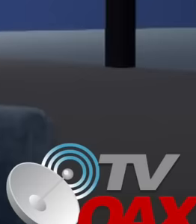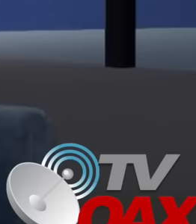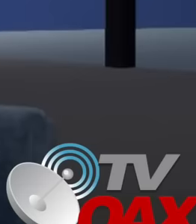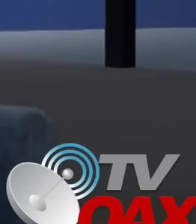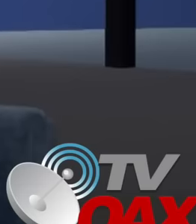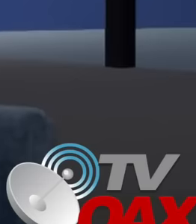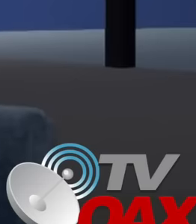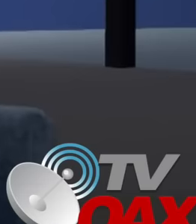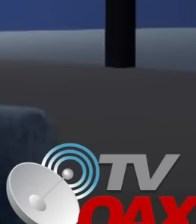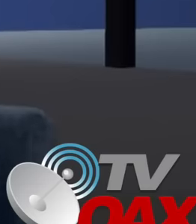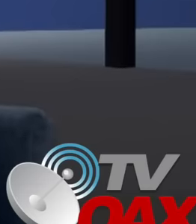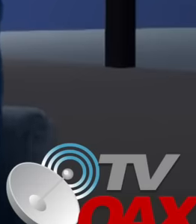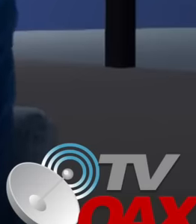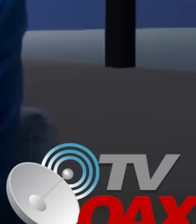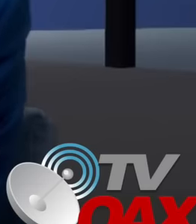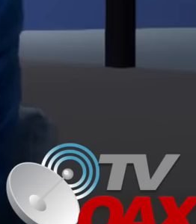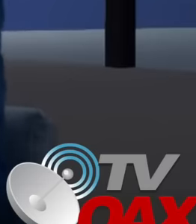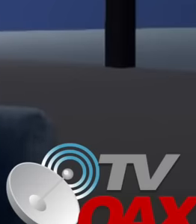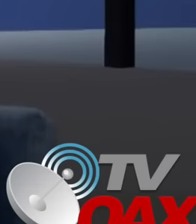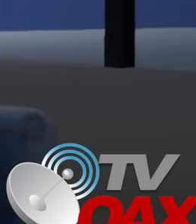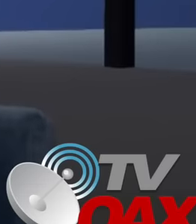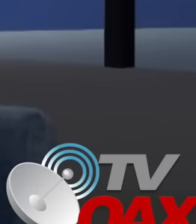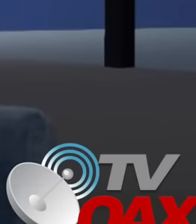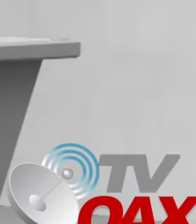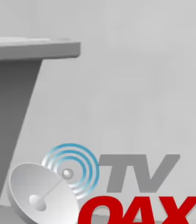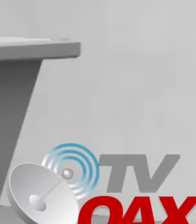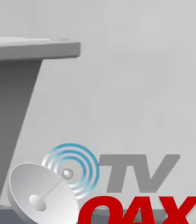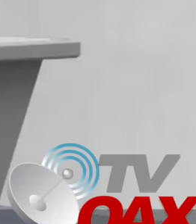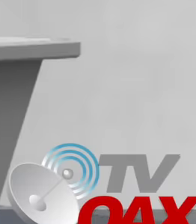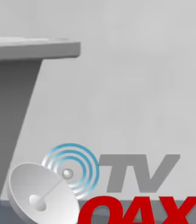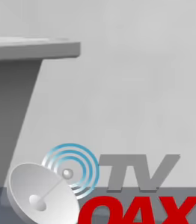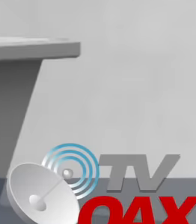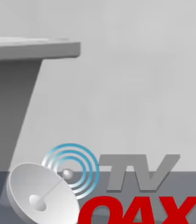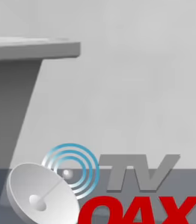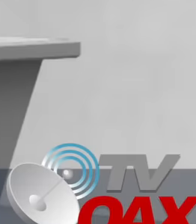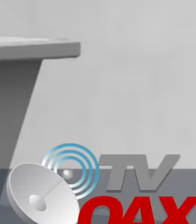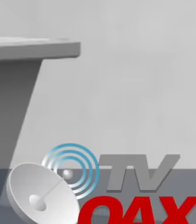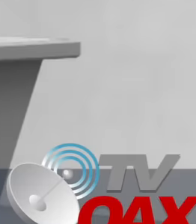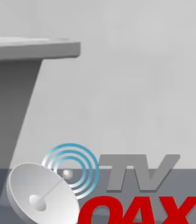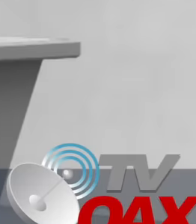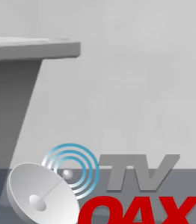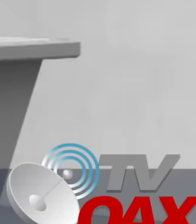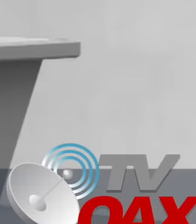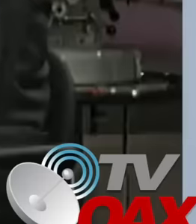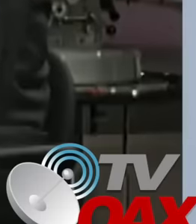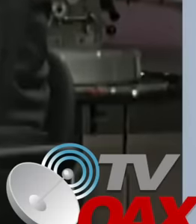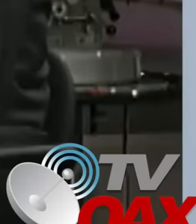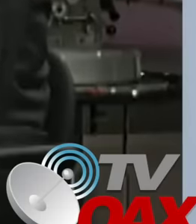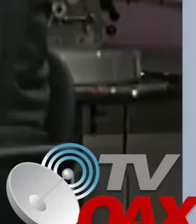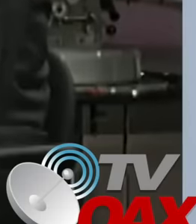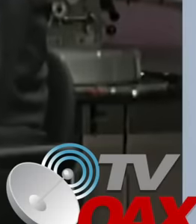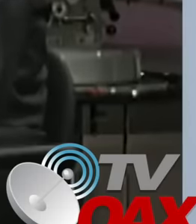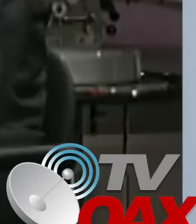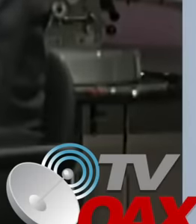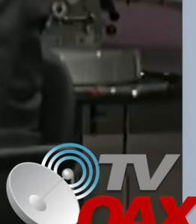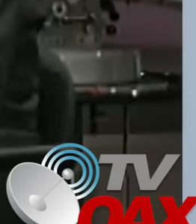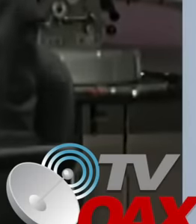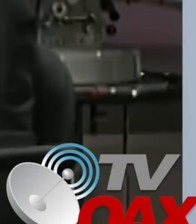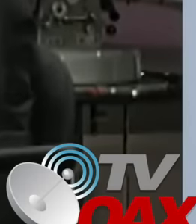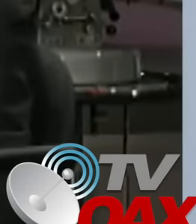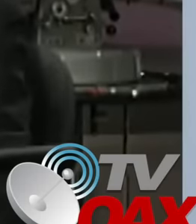por la cuestión fiscal, por el pago de impuestos, que ya ni